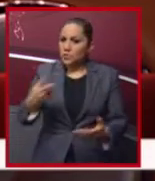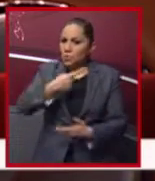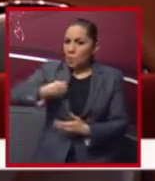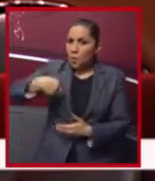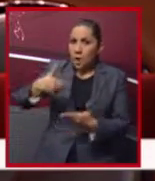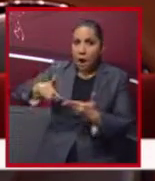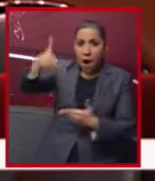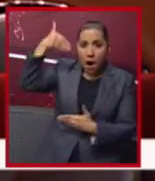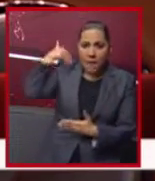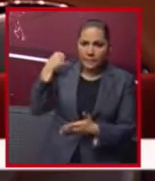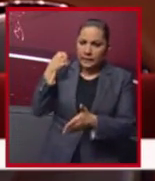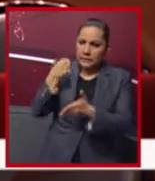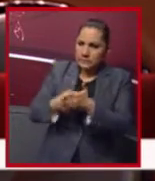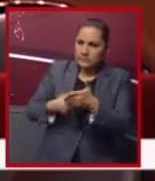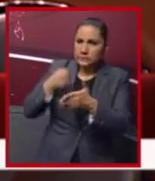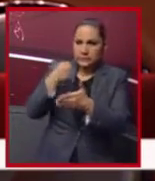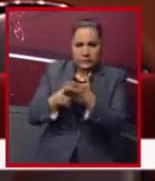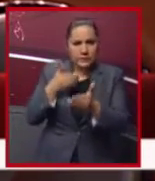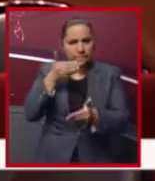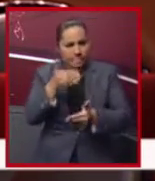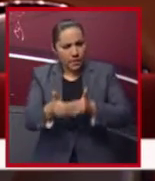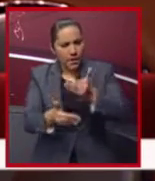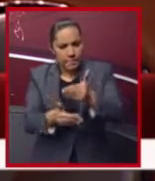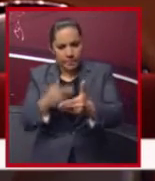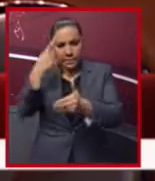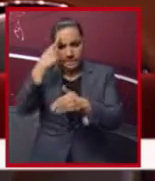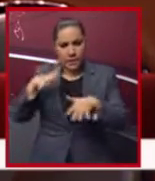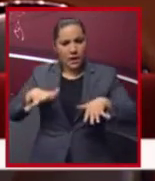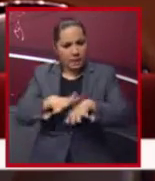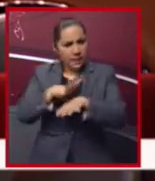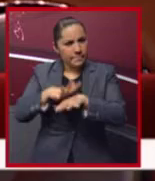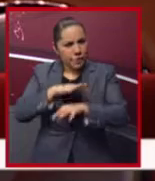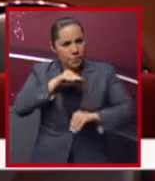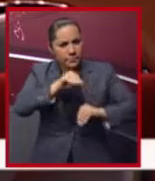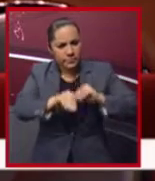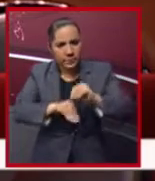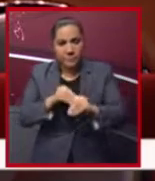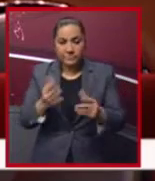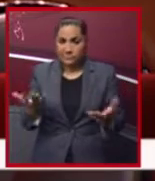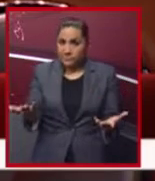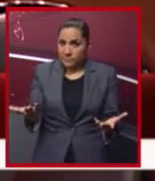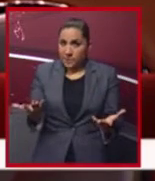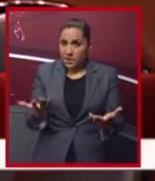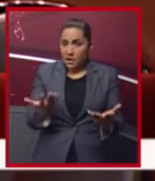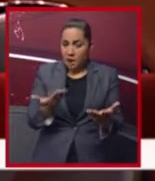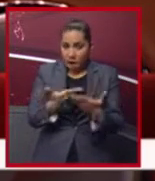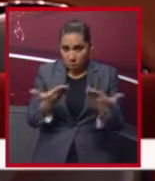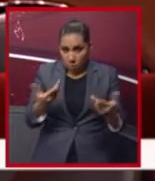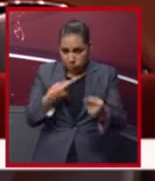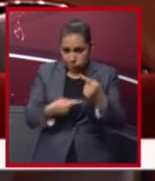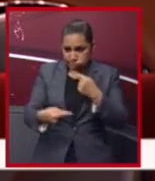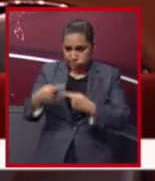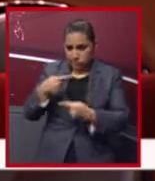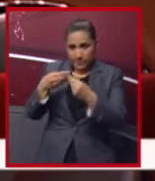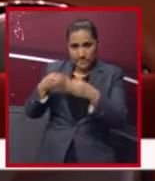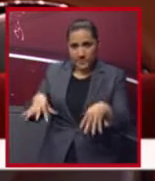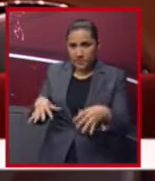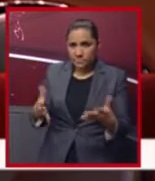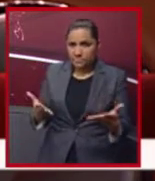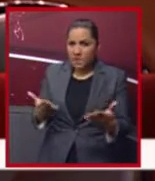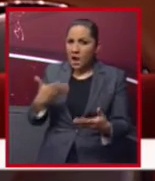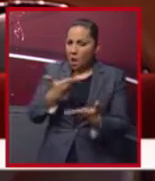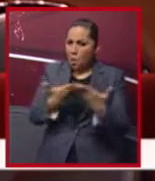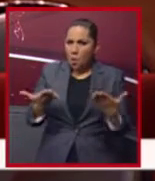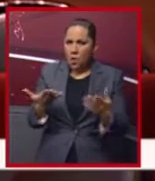Hoy, desafortunadamente, México vive una polarización exacerbada en la gran mayoría de